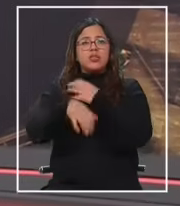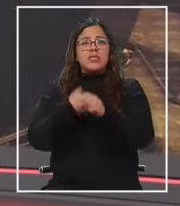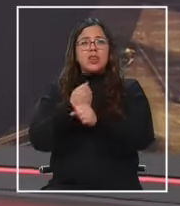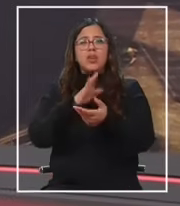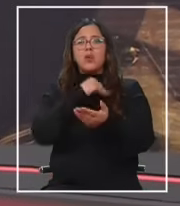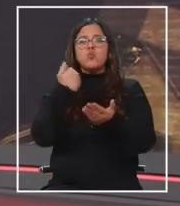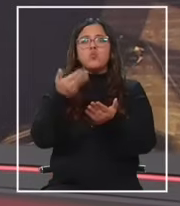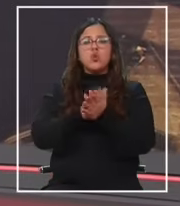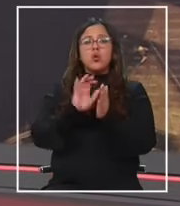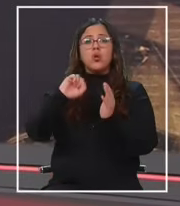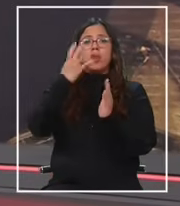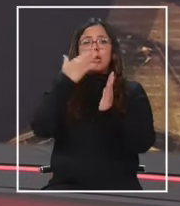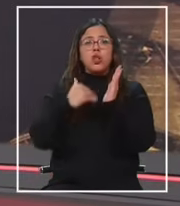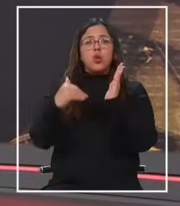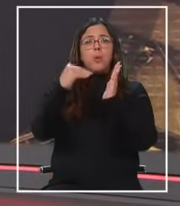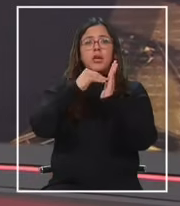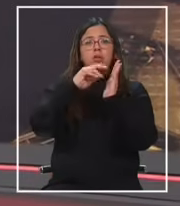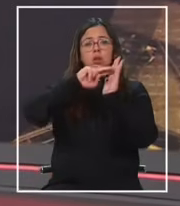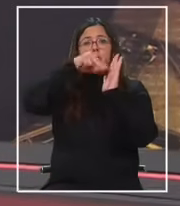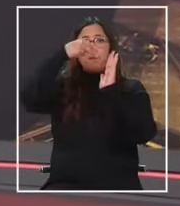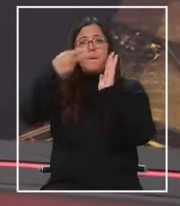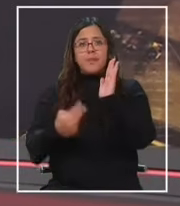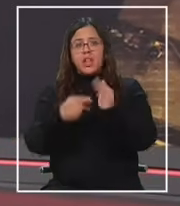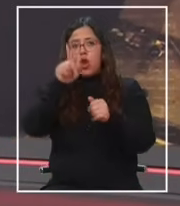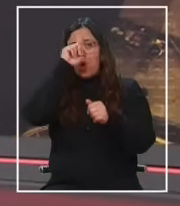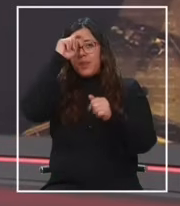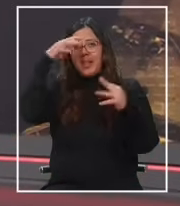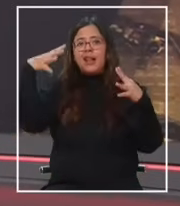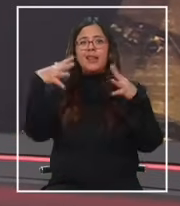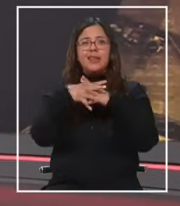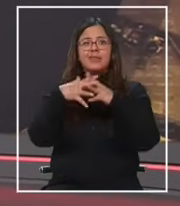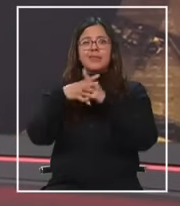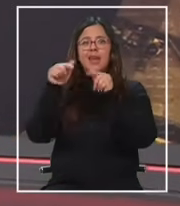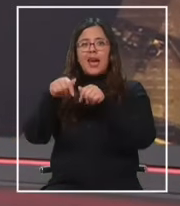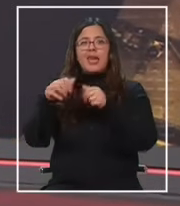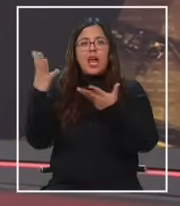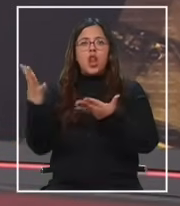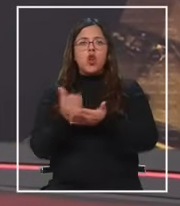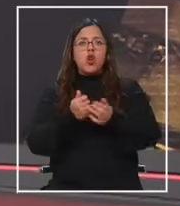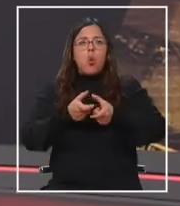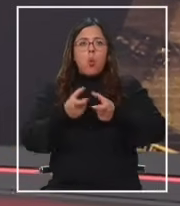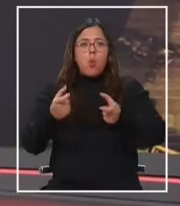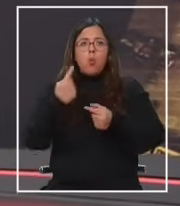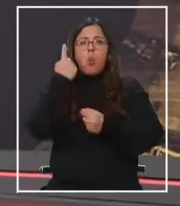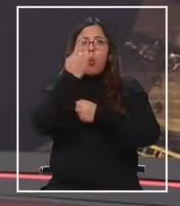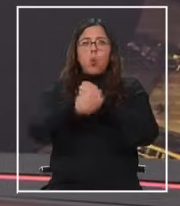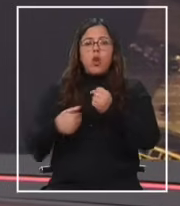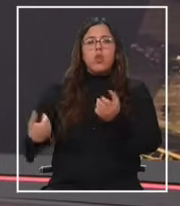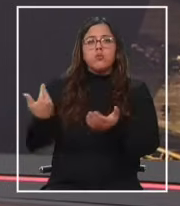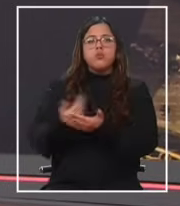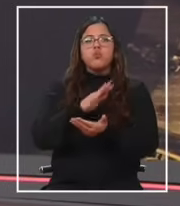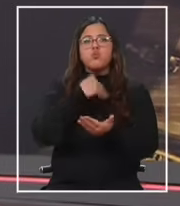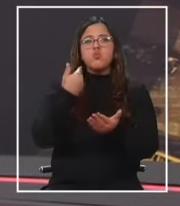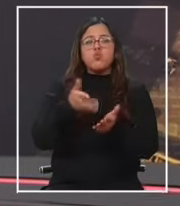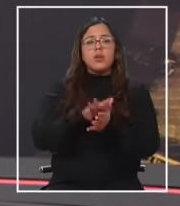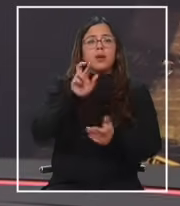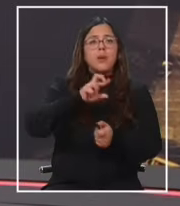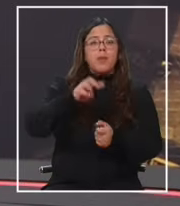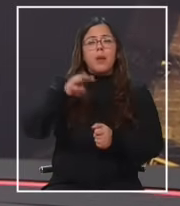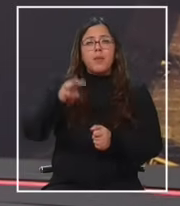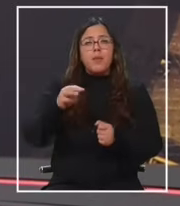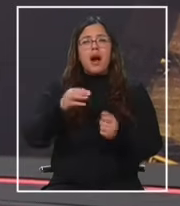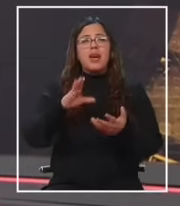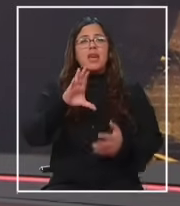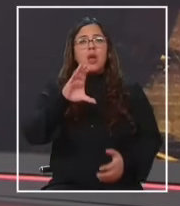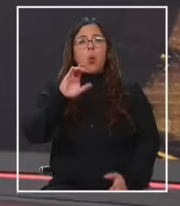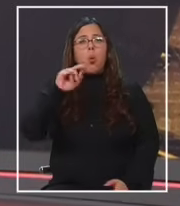del quinto piso del hospital de Chillán, donde finalmente había conseguido un cupo. A casi un año de su muerte, su padre, su madre y su